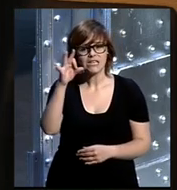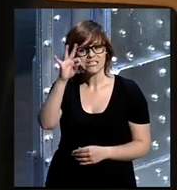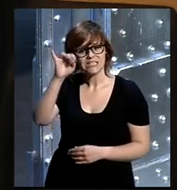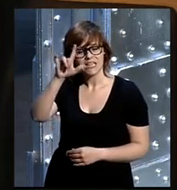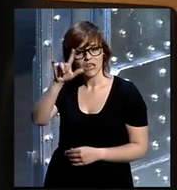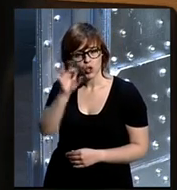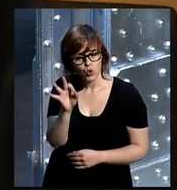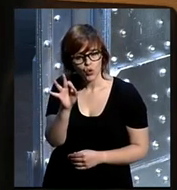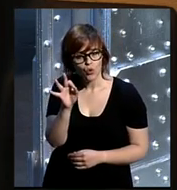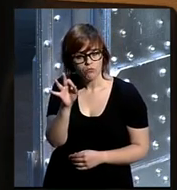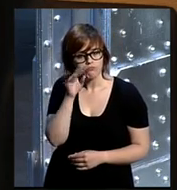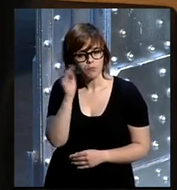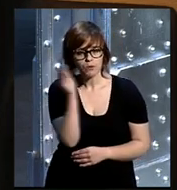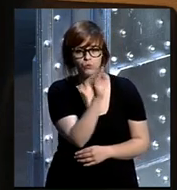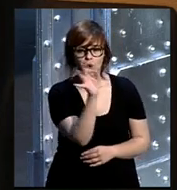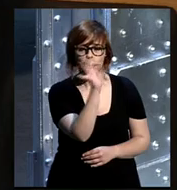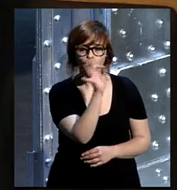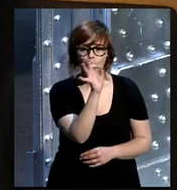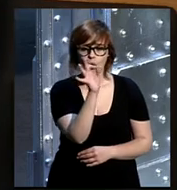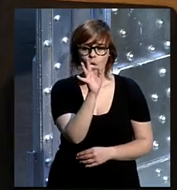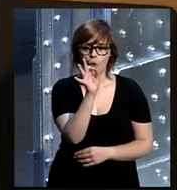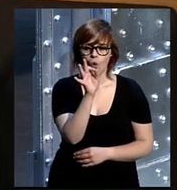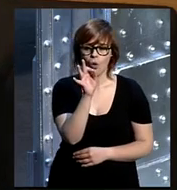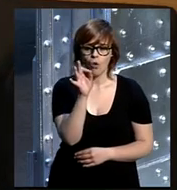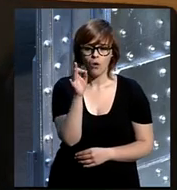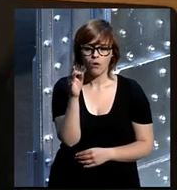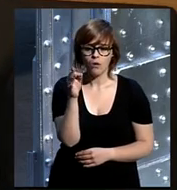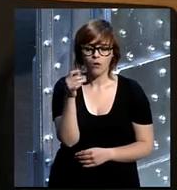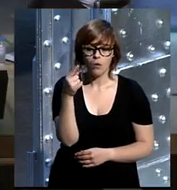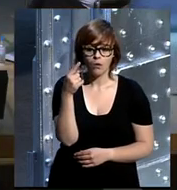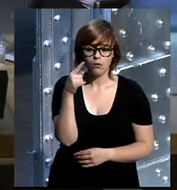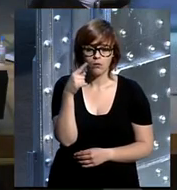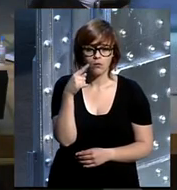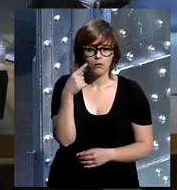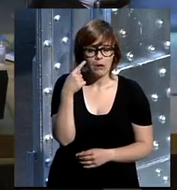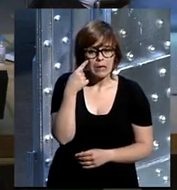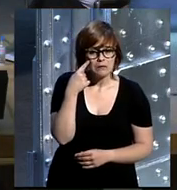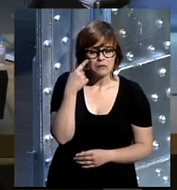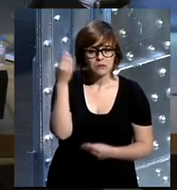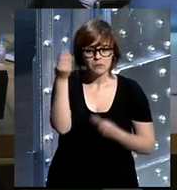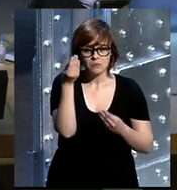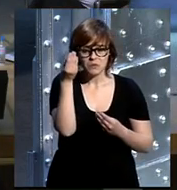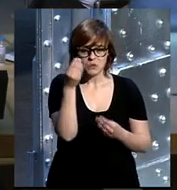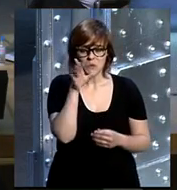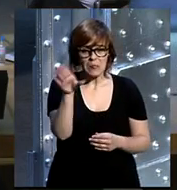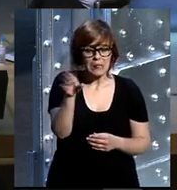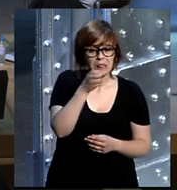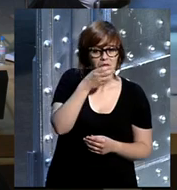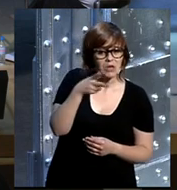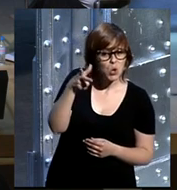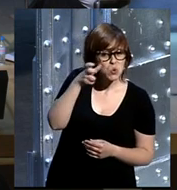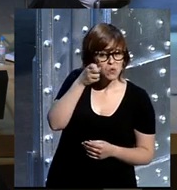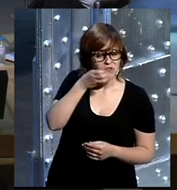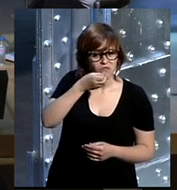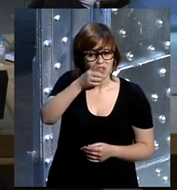o a don... sí. Sí. Sí, creo haberlo entendido bien, Muchas haberlo gracias. oído bien, porque no,